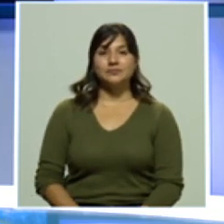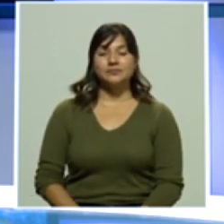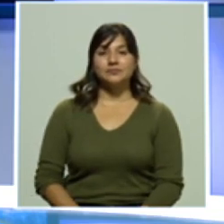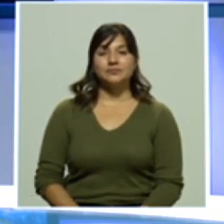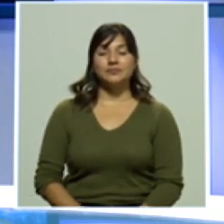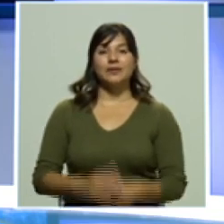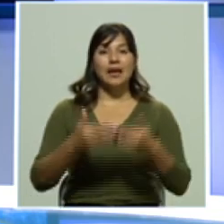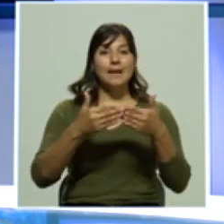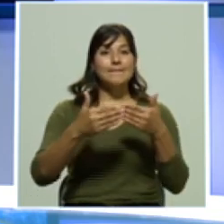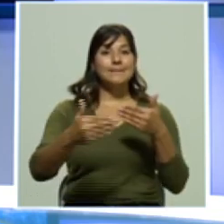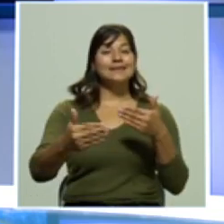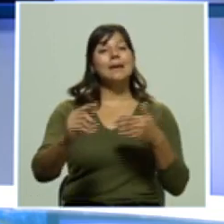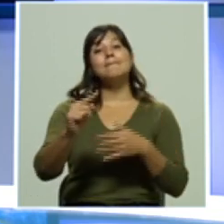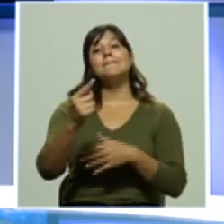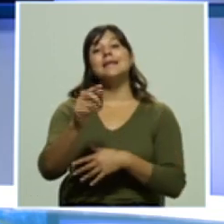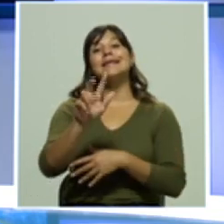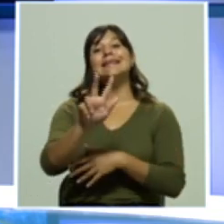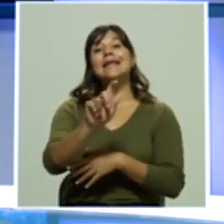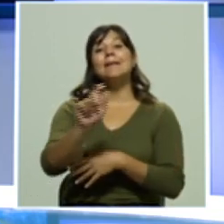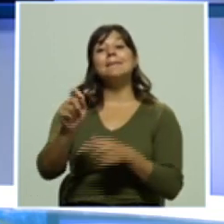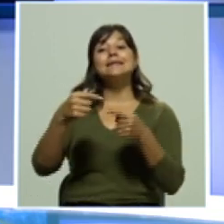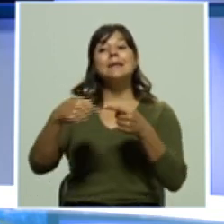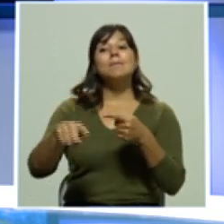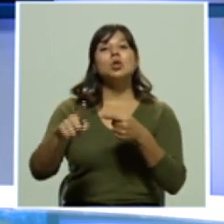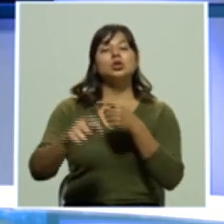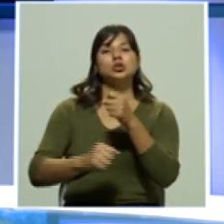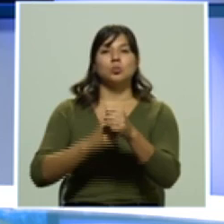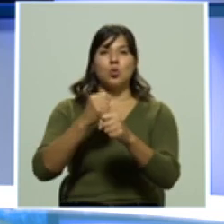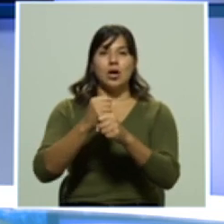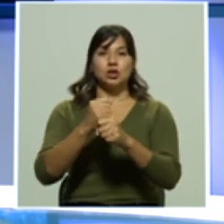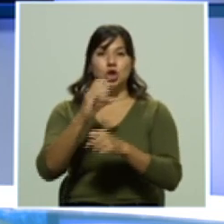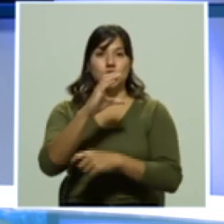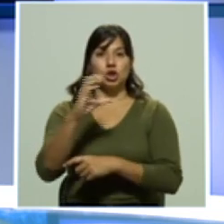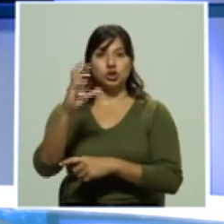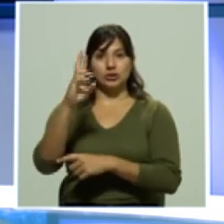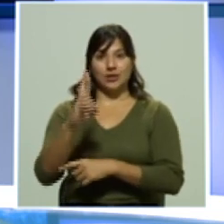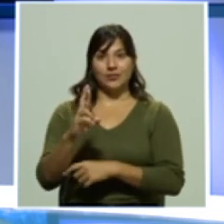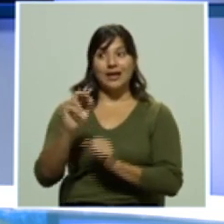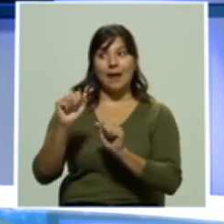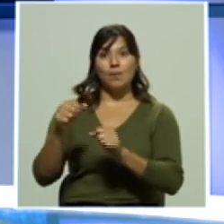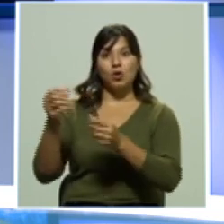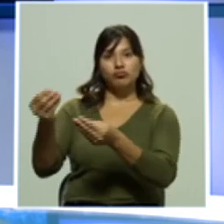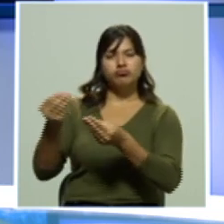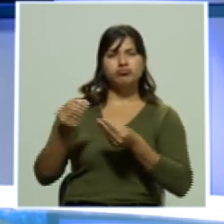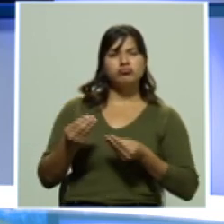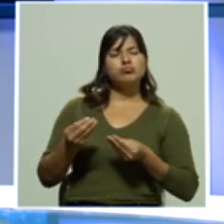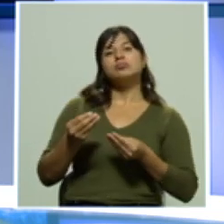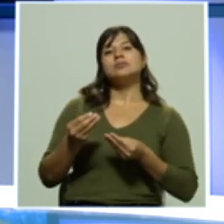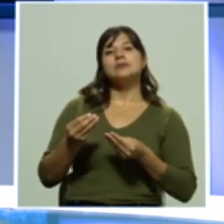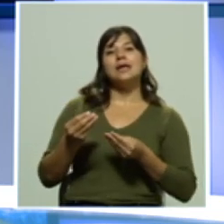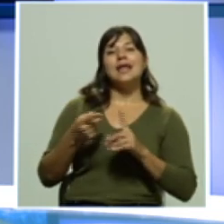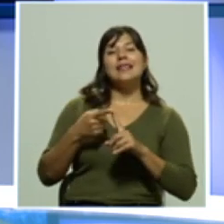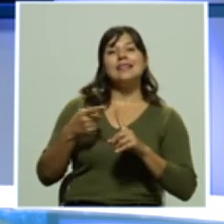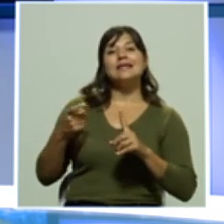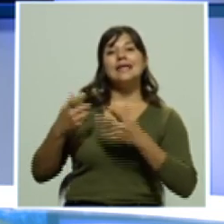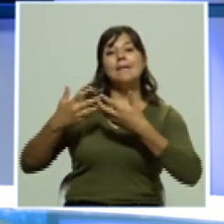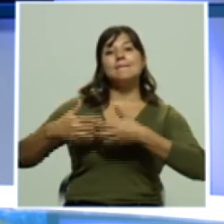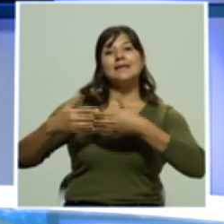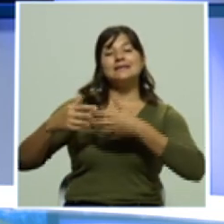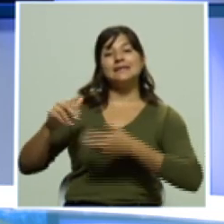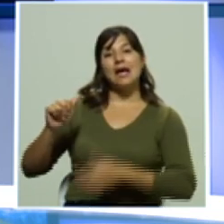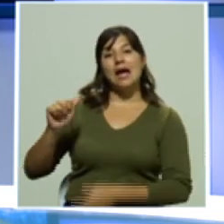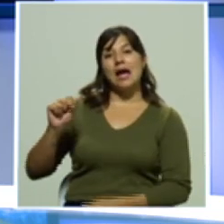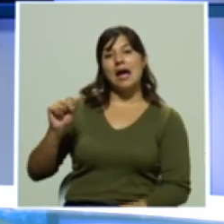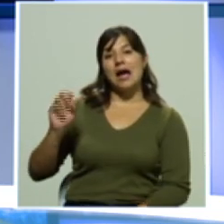A partir del primer trimestre del próximo año, nuestro país recibirá de AstraZeneca